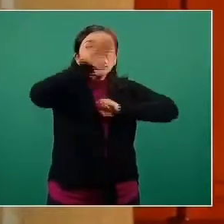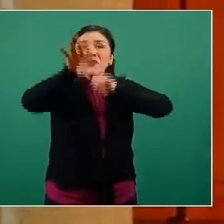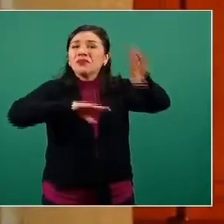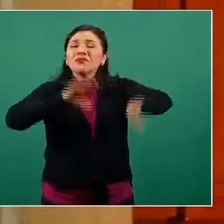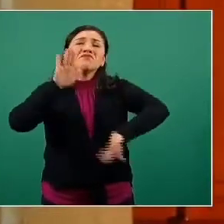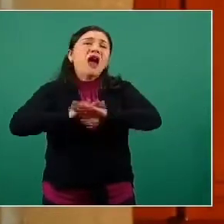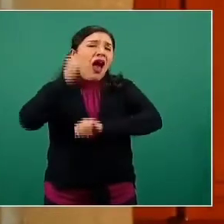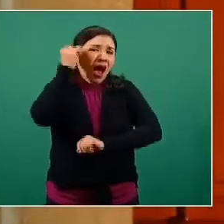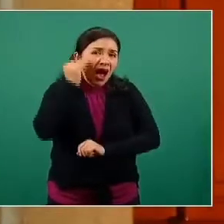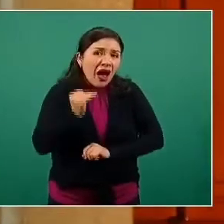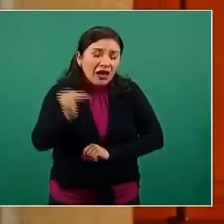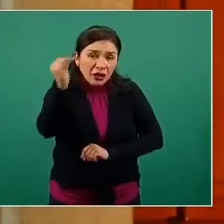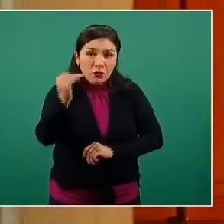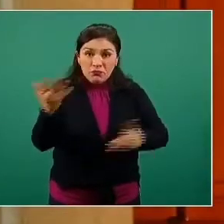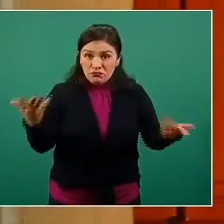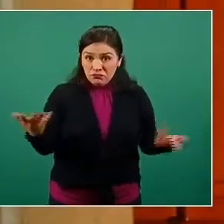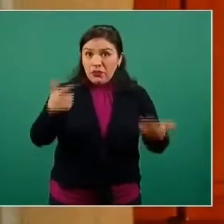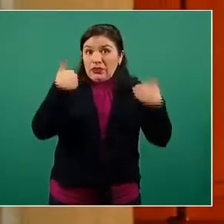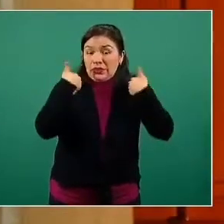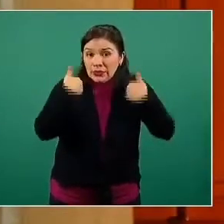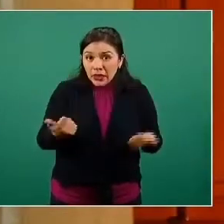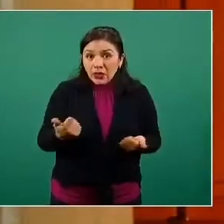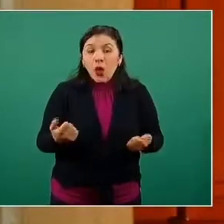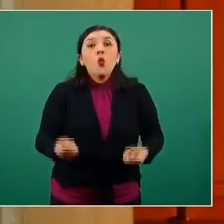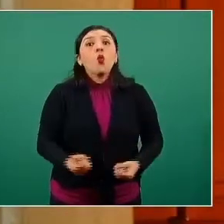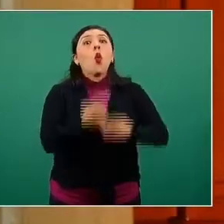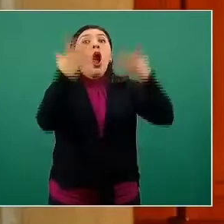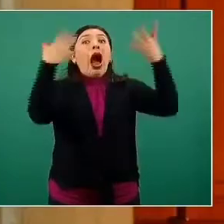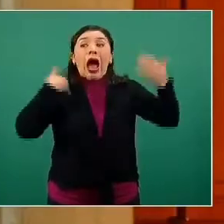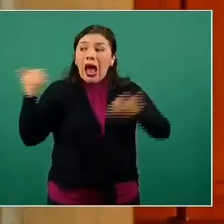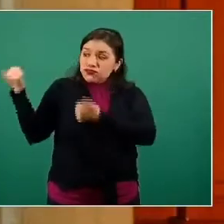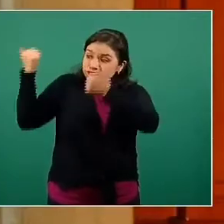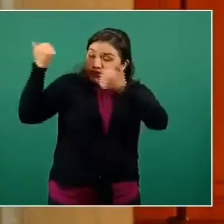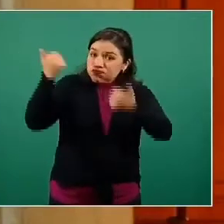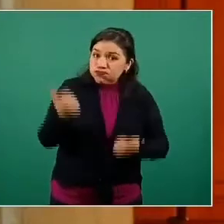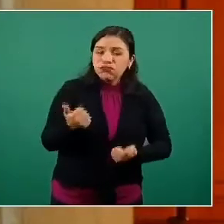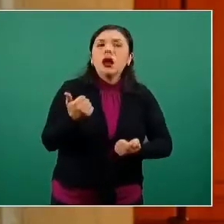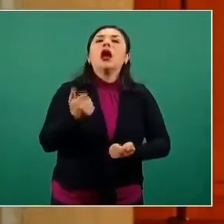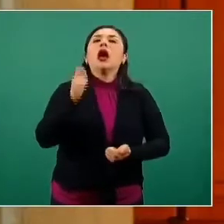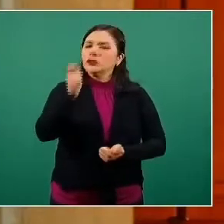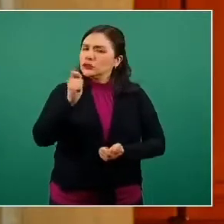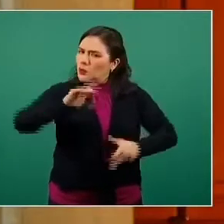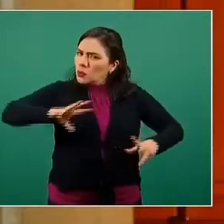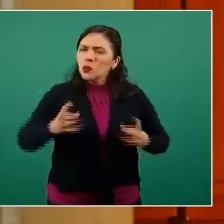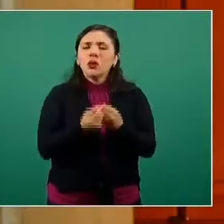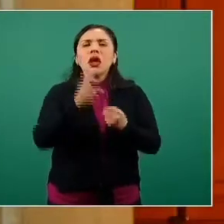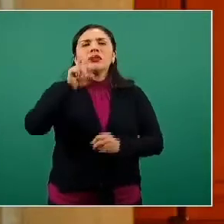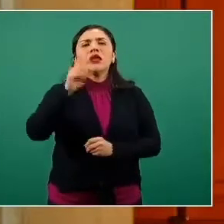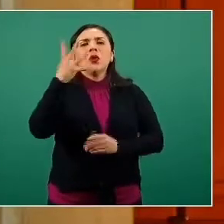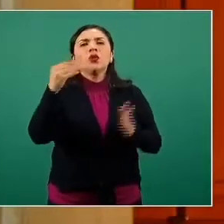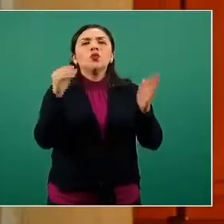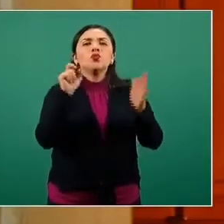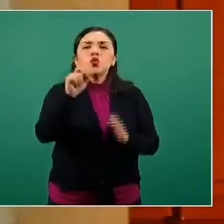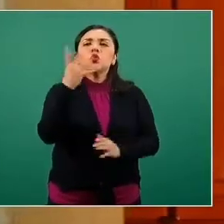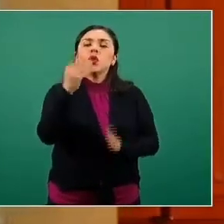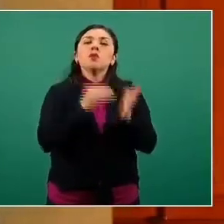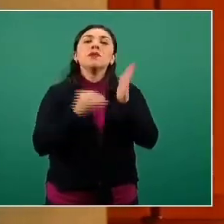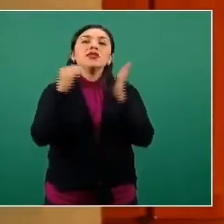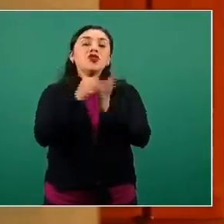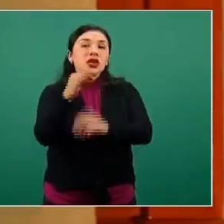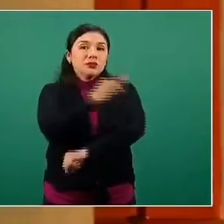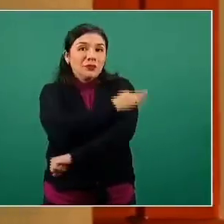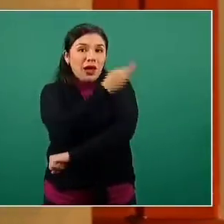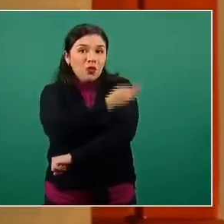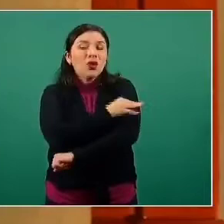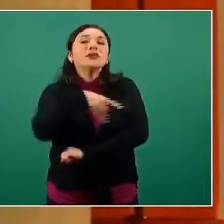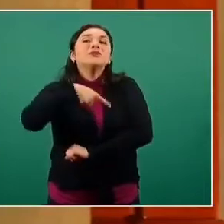quede claro, no es la cantidad que nos va a llegar es al final 34.4 millones de dosis. Lo que